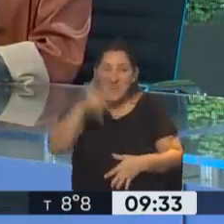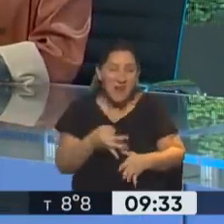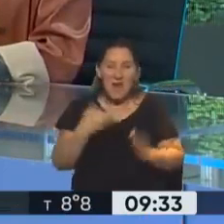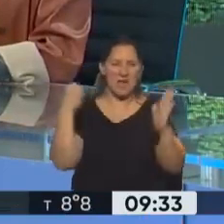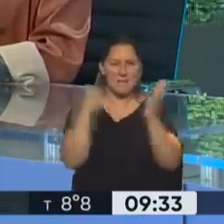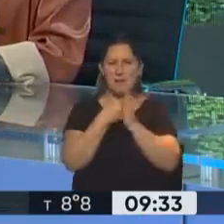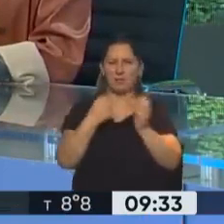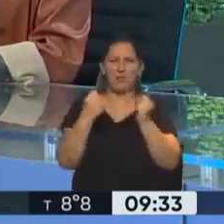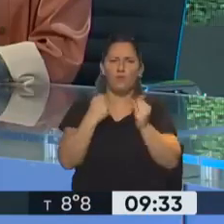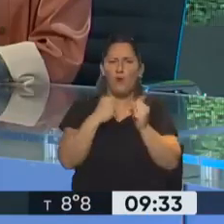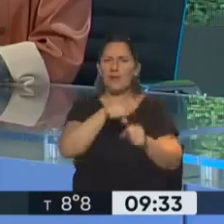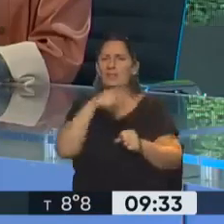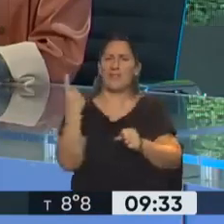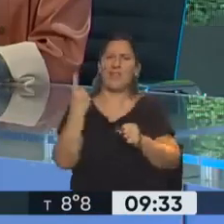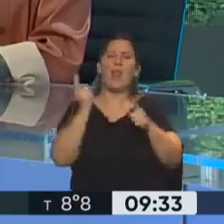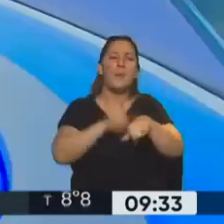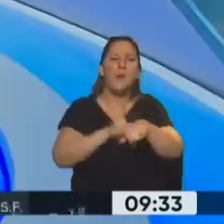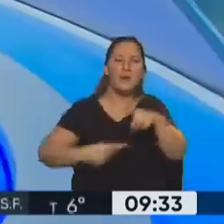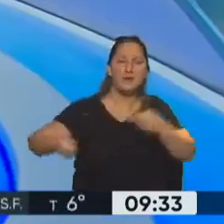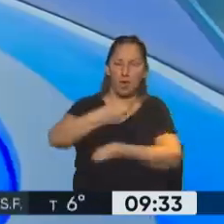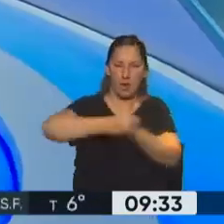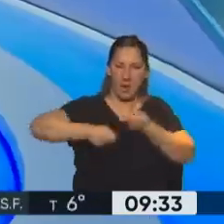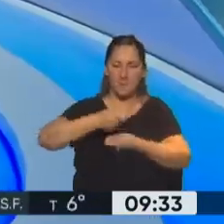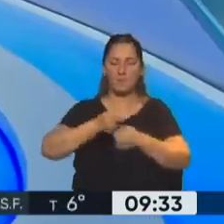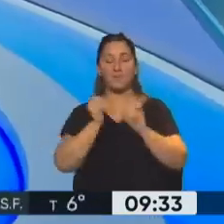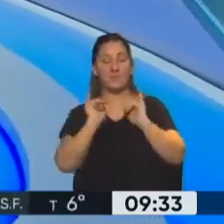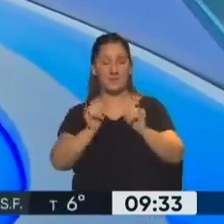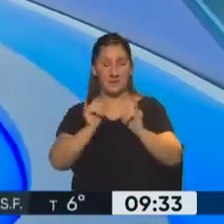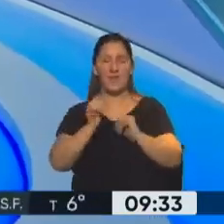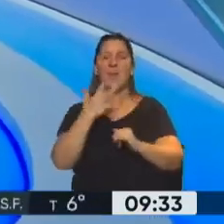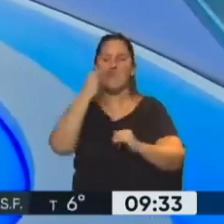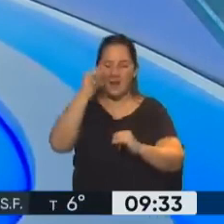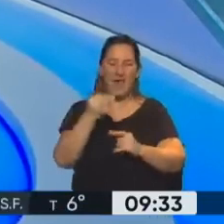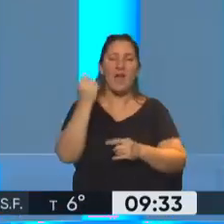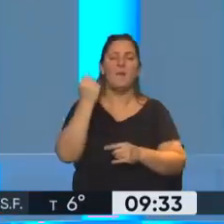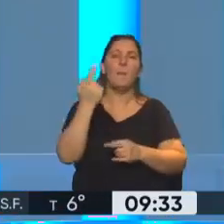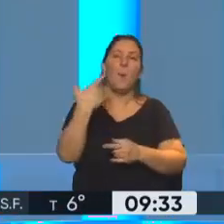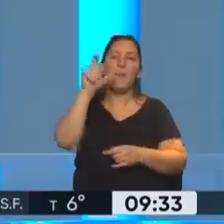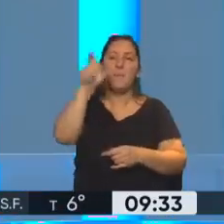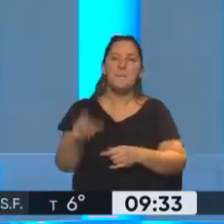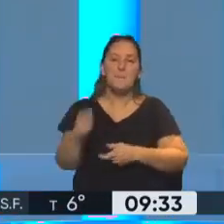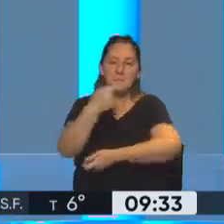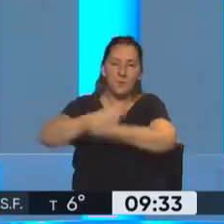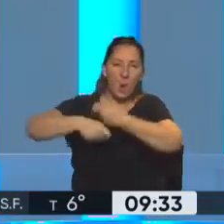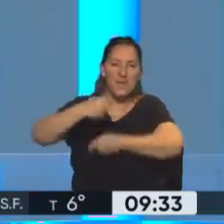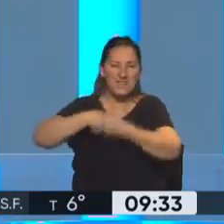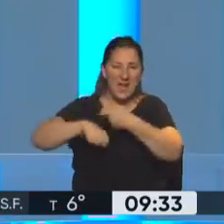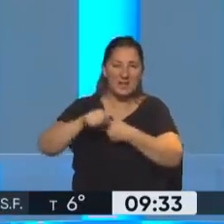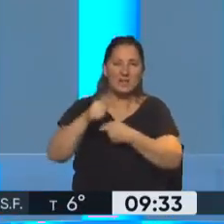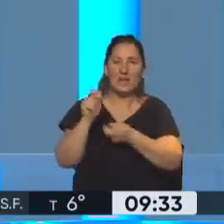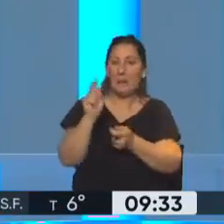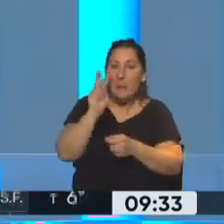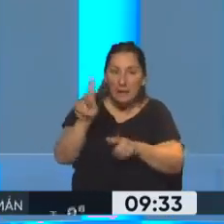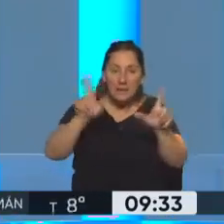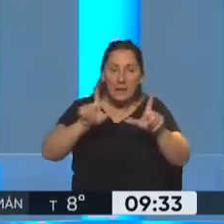mayor de lo que es sobre de dinero de todos es verdad que impacta puede haber algún comerciante que prende la tele y por eso cambian los